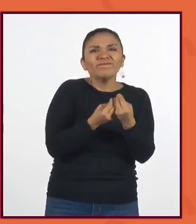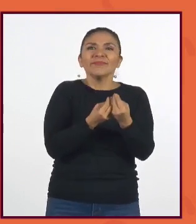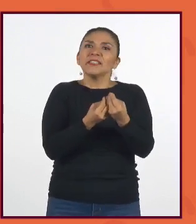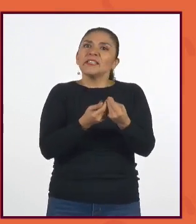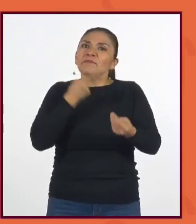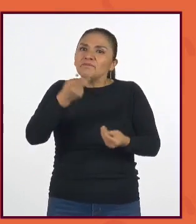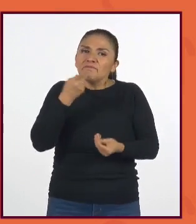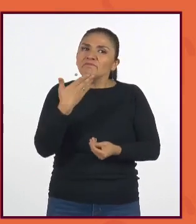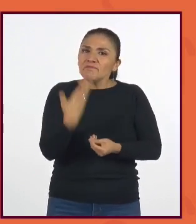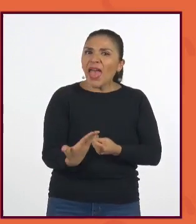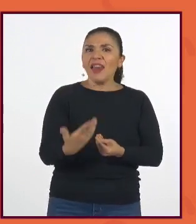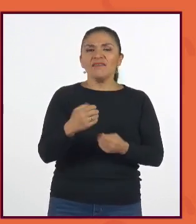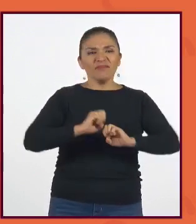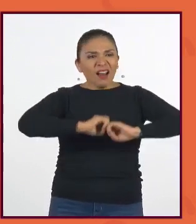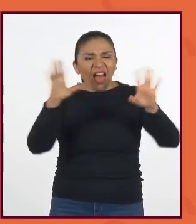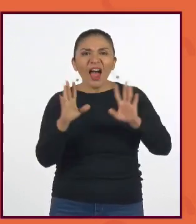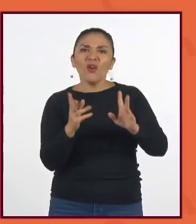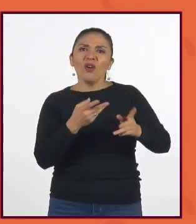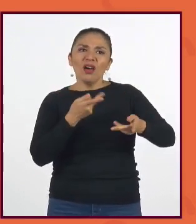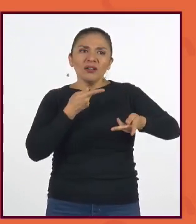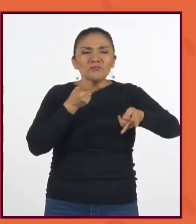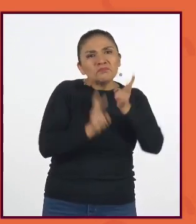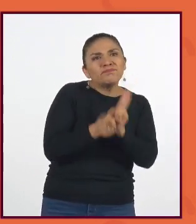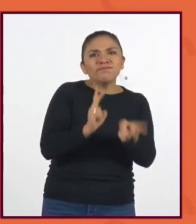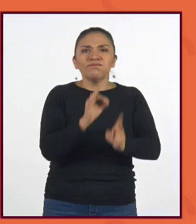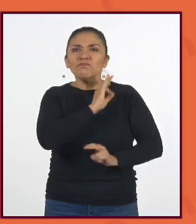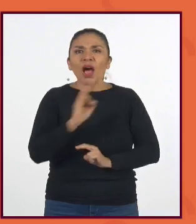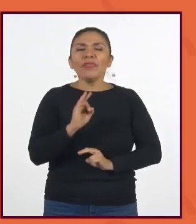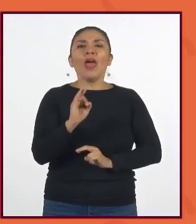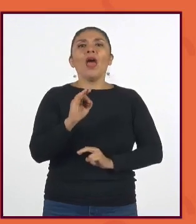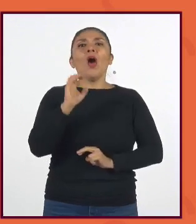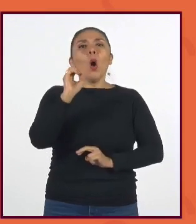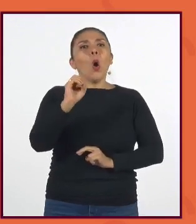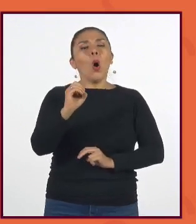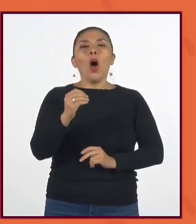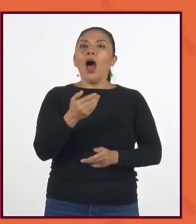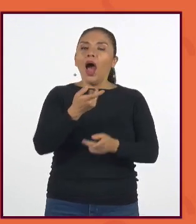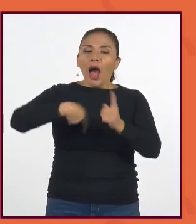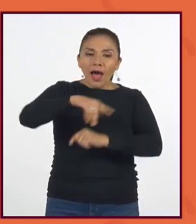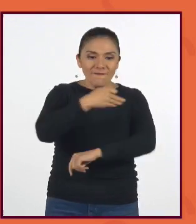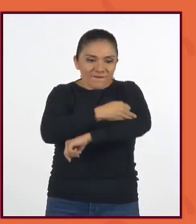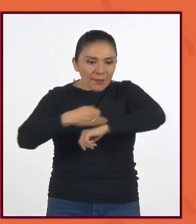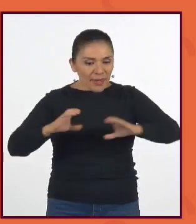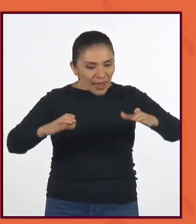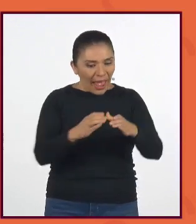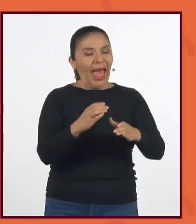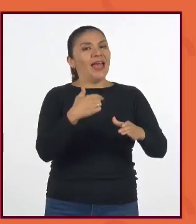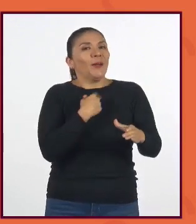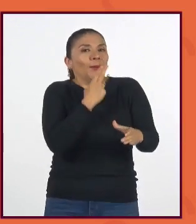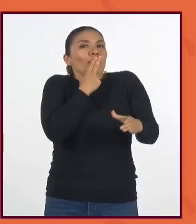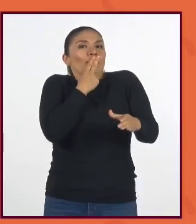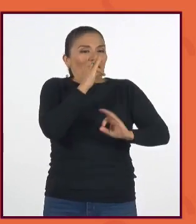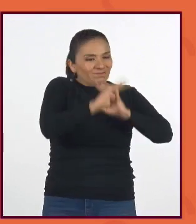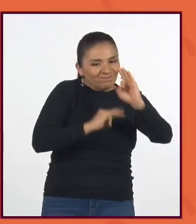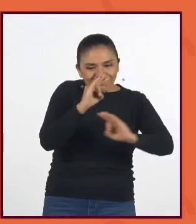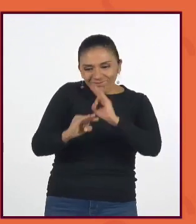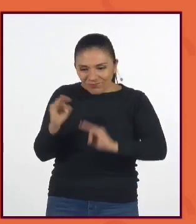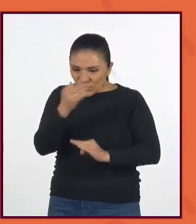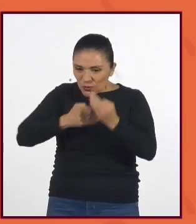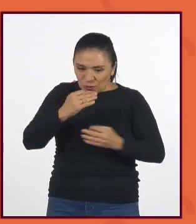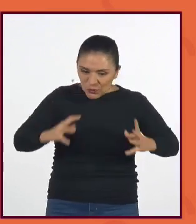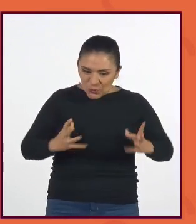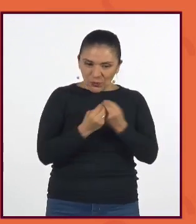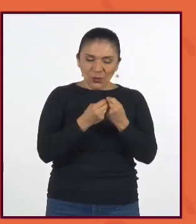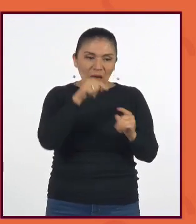asertiva, el reconocimiento de los miembros, a que reconozcan a este